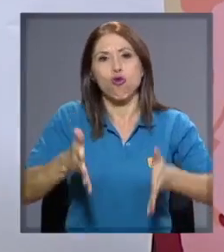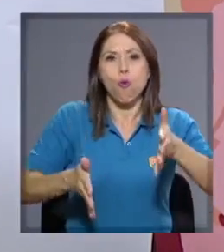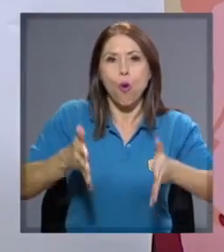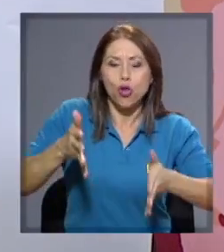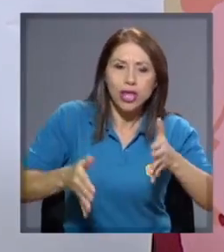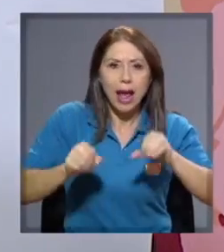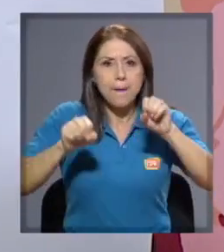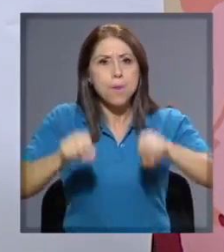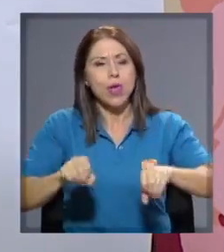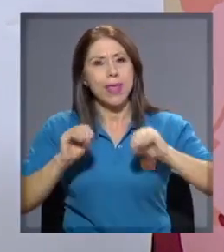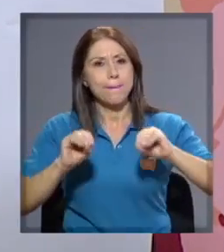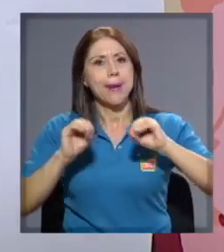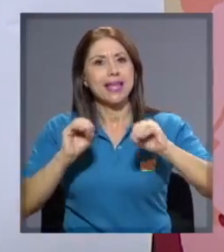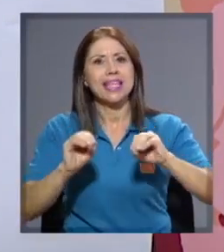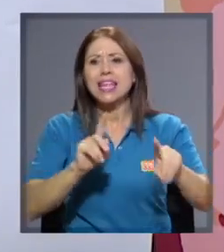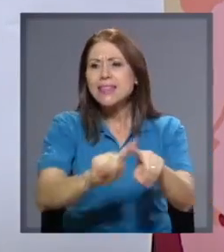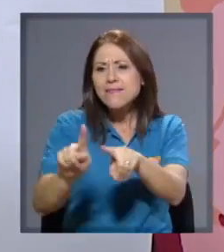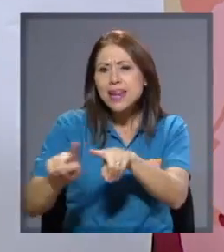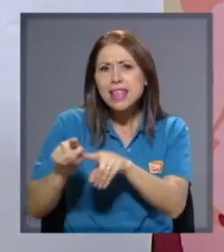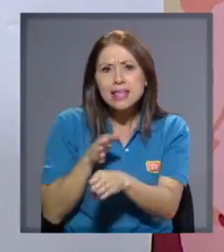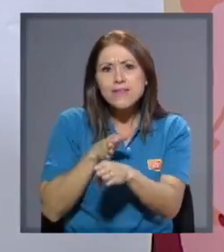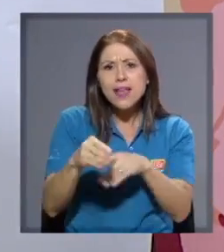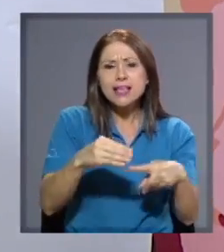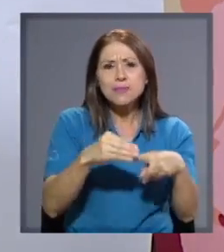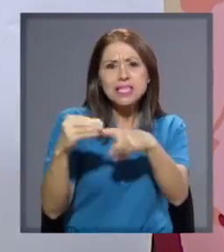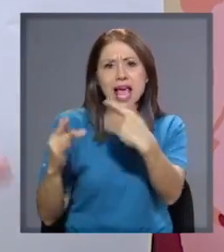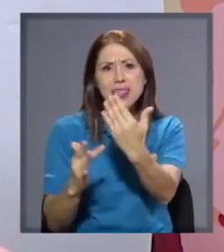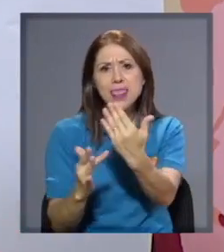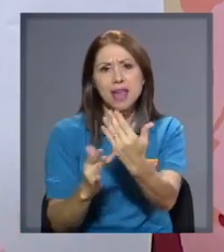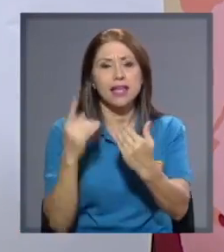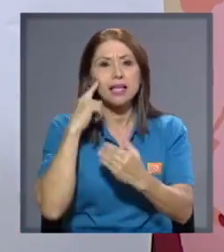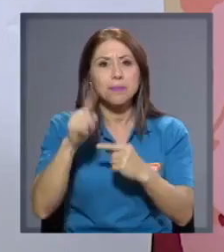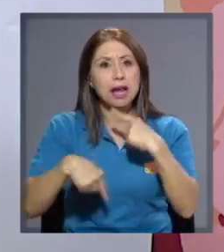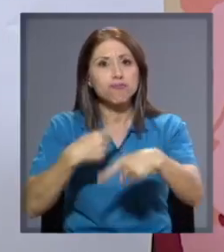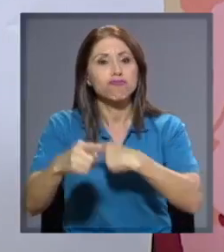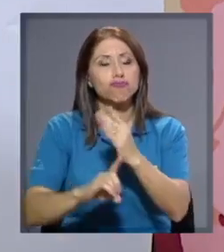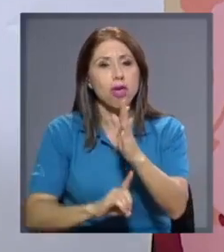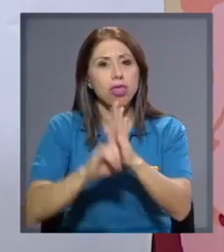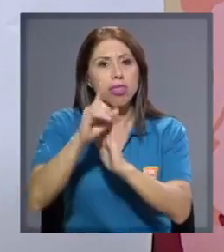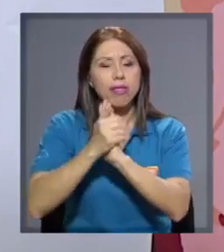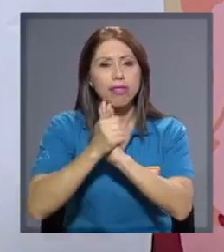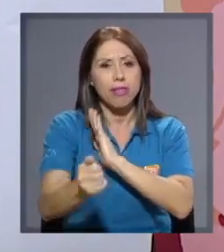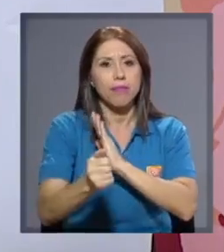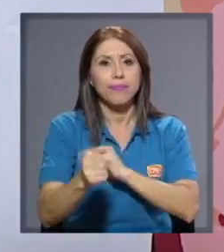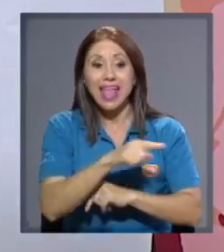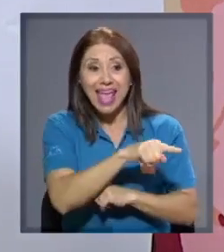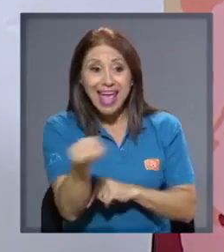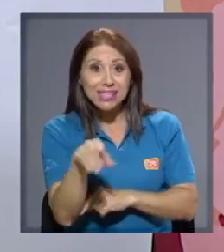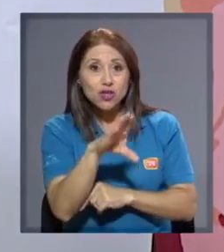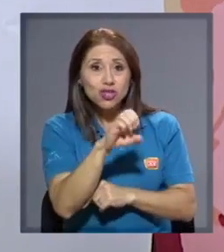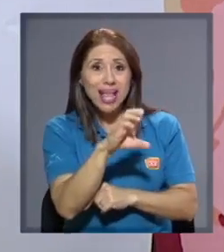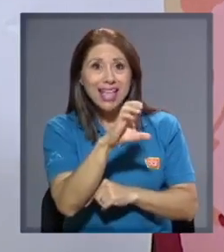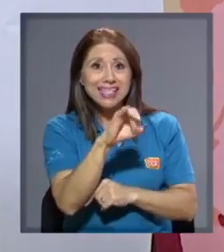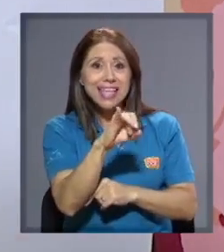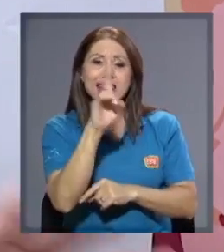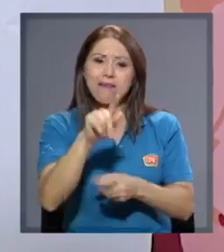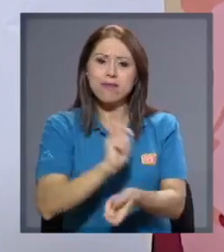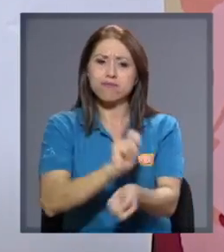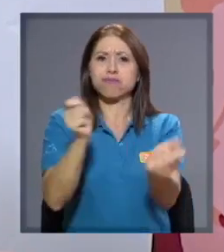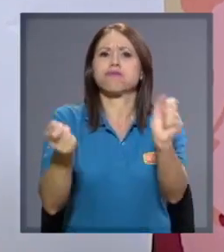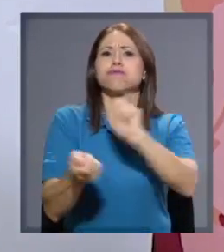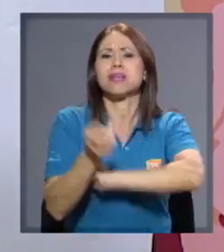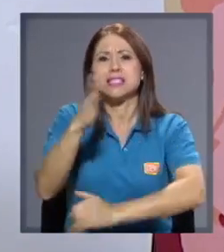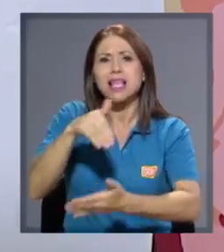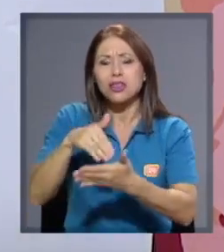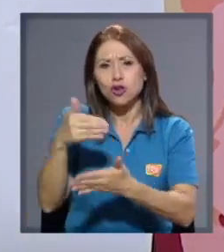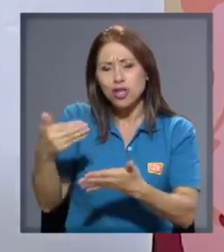las especialidades técnicas para el desarrollo de habilidades entonces eso tiene que convertirse en cierto de innovación o sea está bien